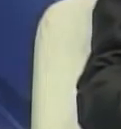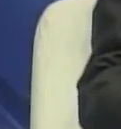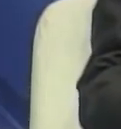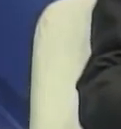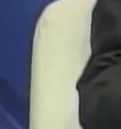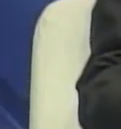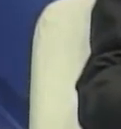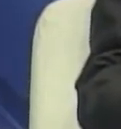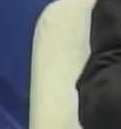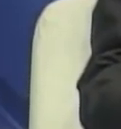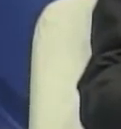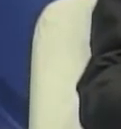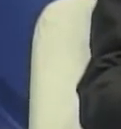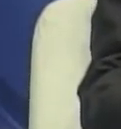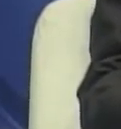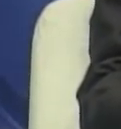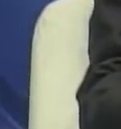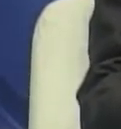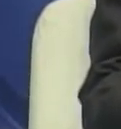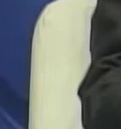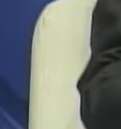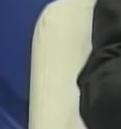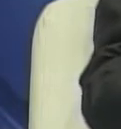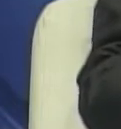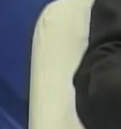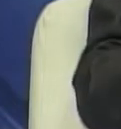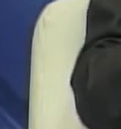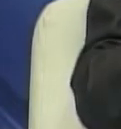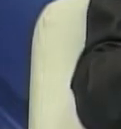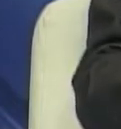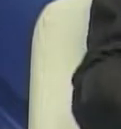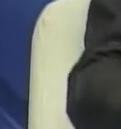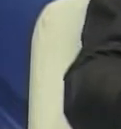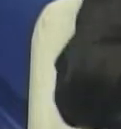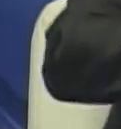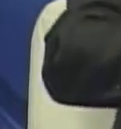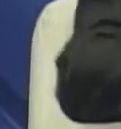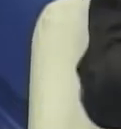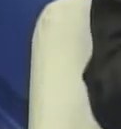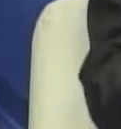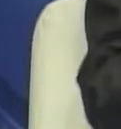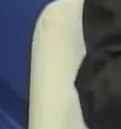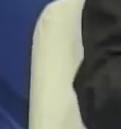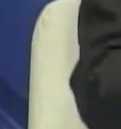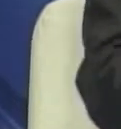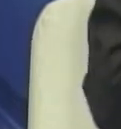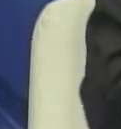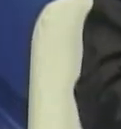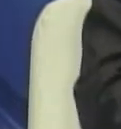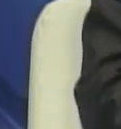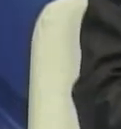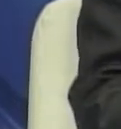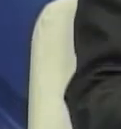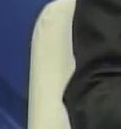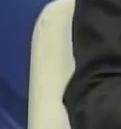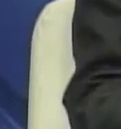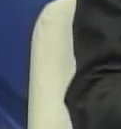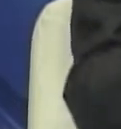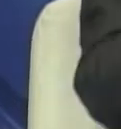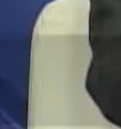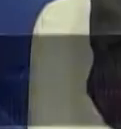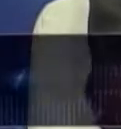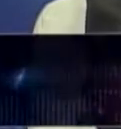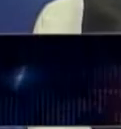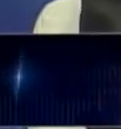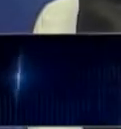Amigos televidentes, saludamos cordialmente a Fabricio Villamar, asambleísta del Movimiento Creo. Vamos a hablar de la coyuntura política. Bienvenido, Fabricio, gracias por estar con nosotros.